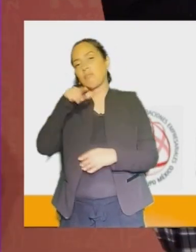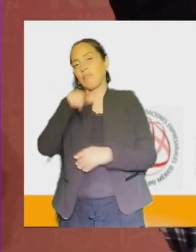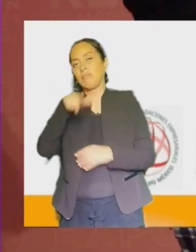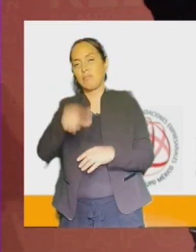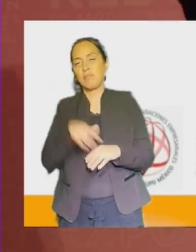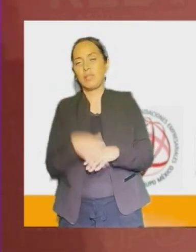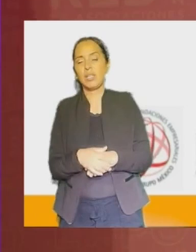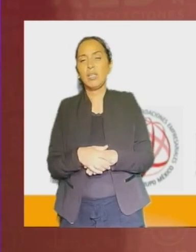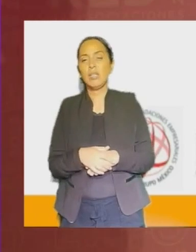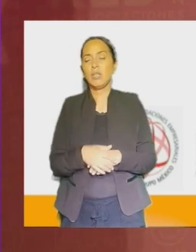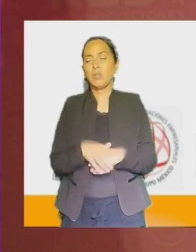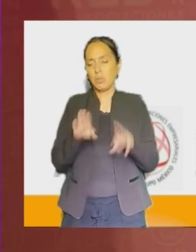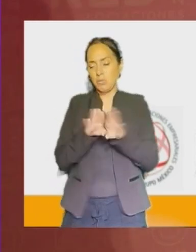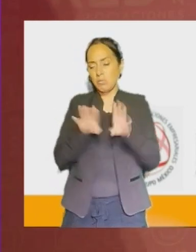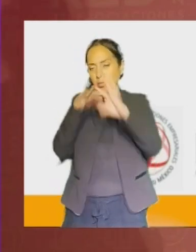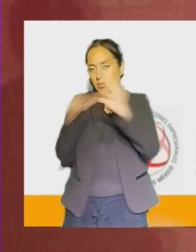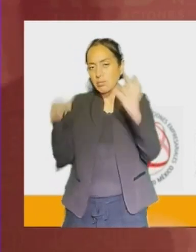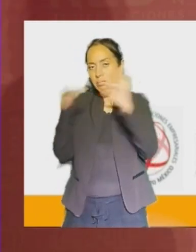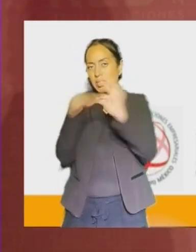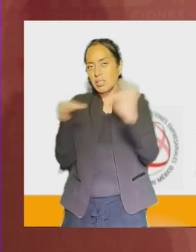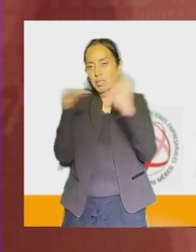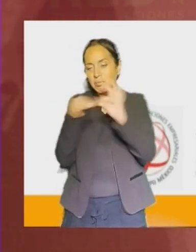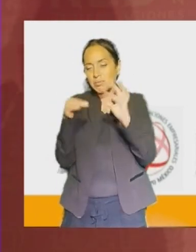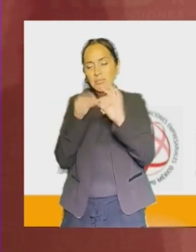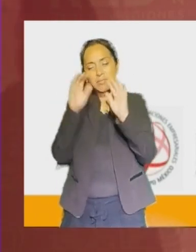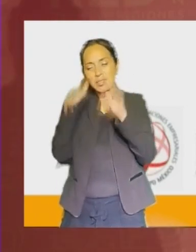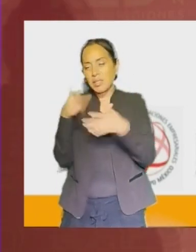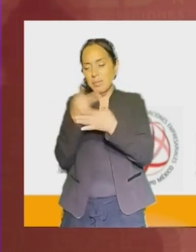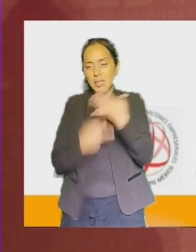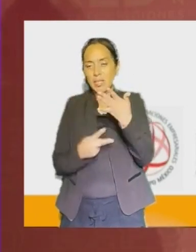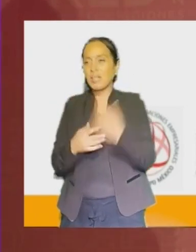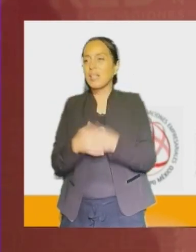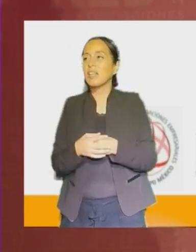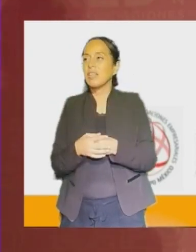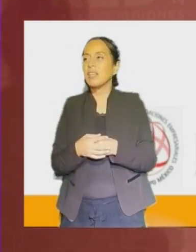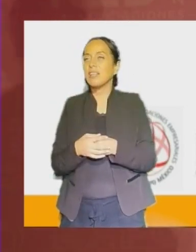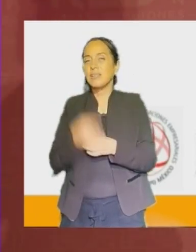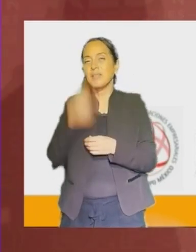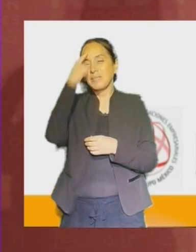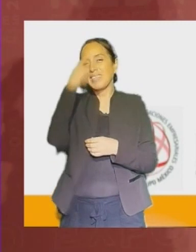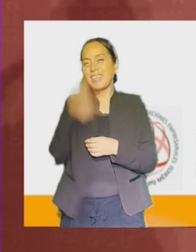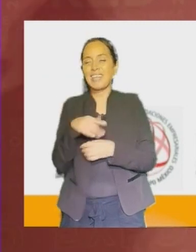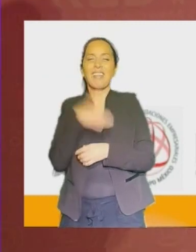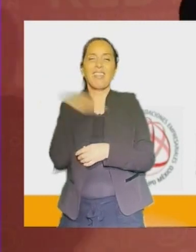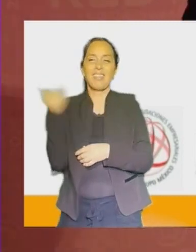Y como mencionamos, bueno, está todo gracias. Como planeado. Gracias. Gracias, Rebeca. Para que me corten la cabeza.